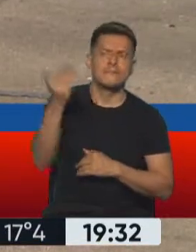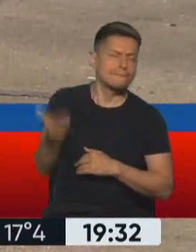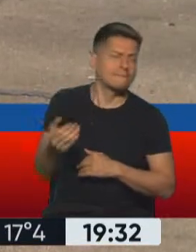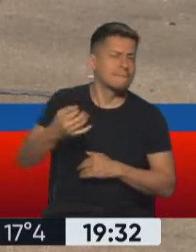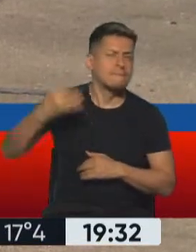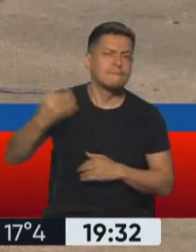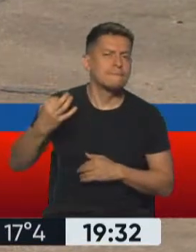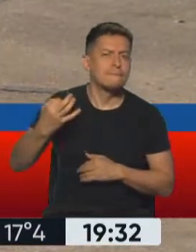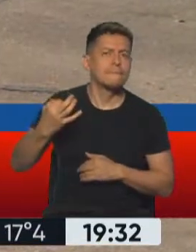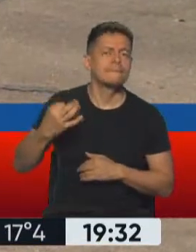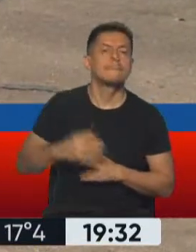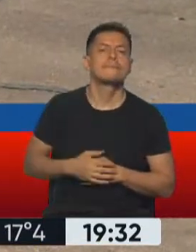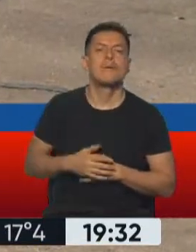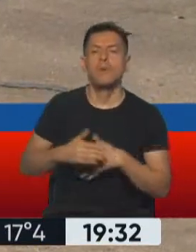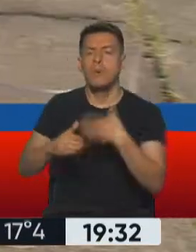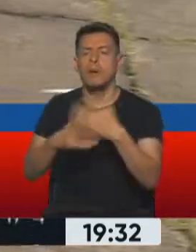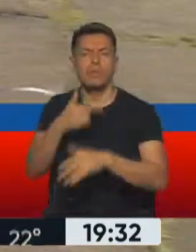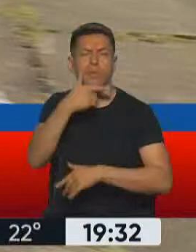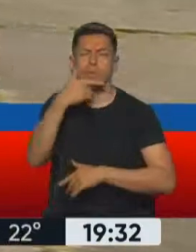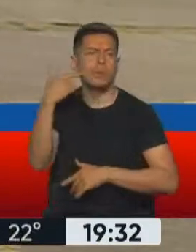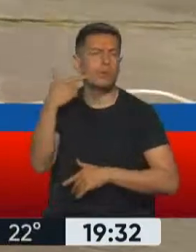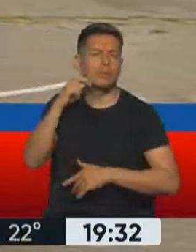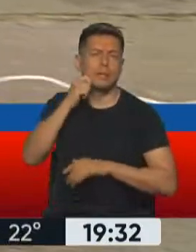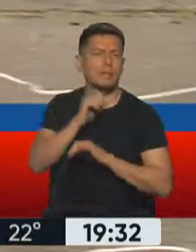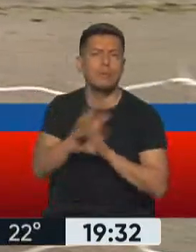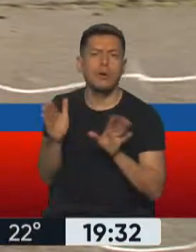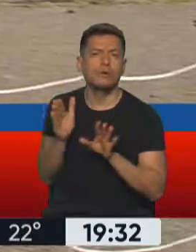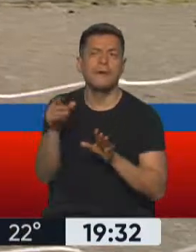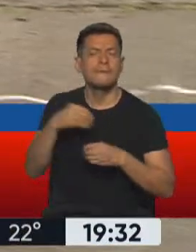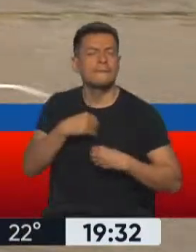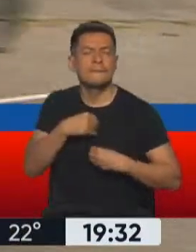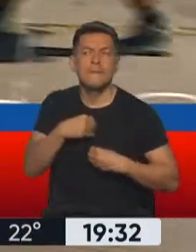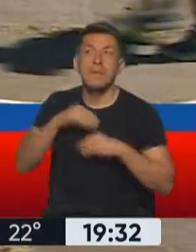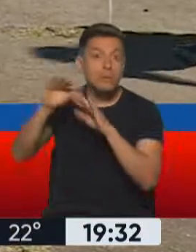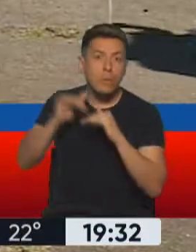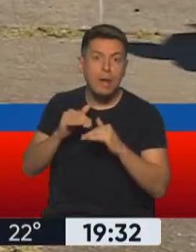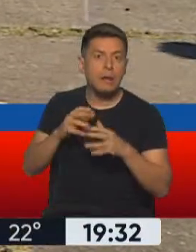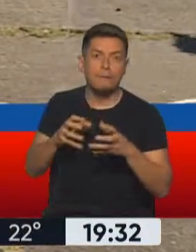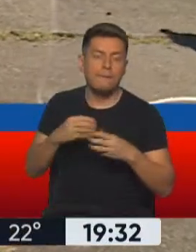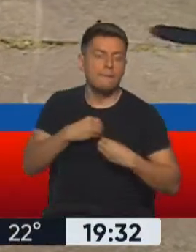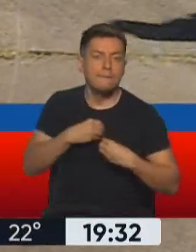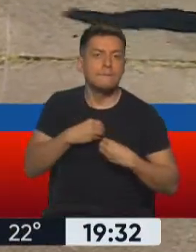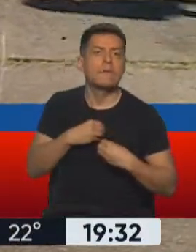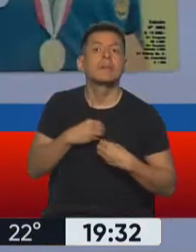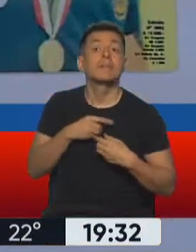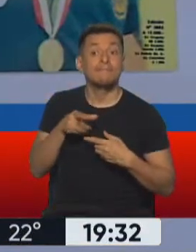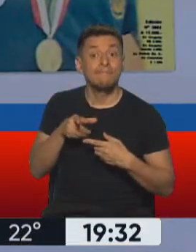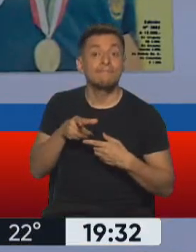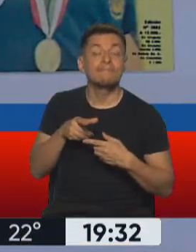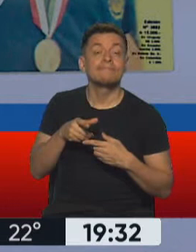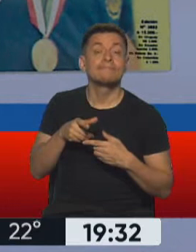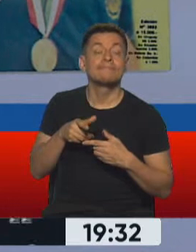que fue en cuanto a la belleza del juego y a sentir el juego como lo sentimos nosotras. Entonces, desde ese lugar de